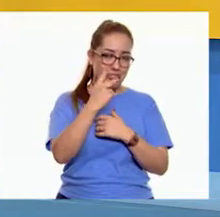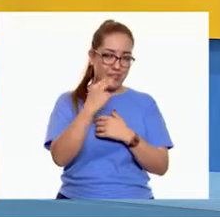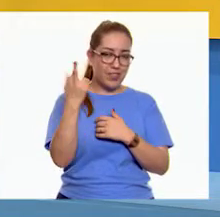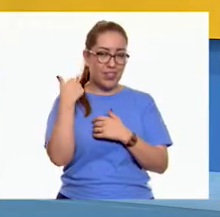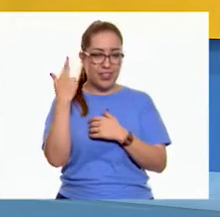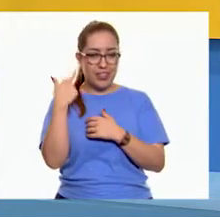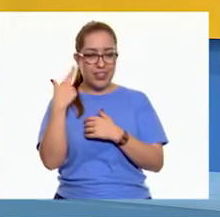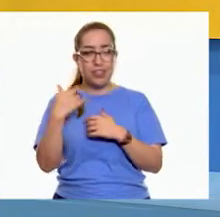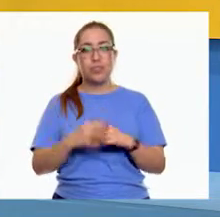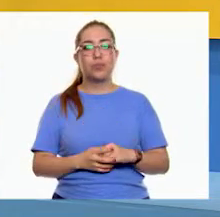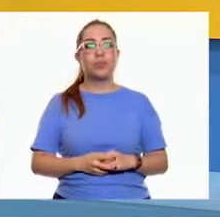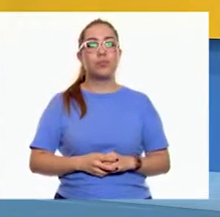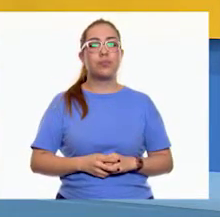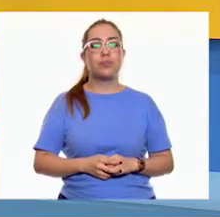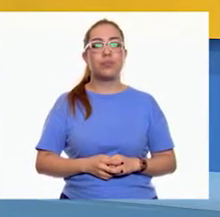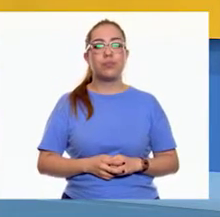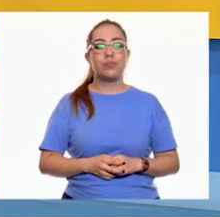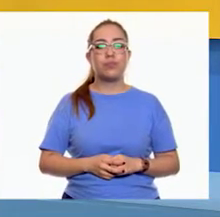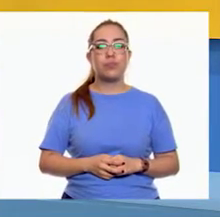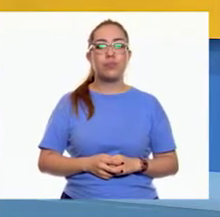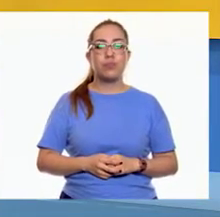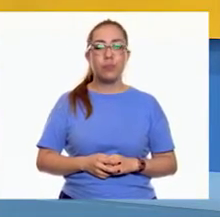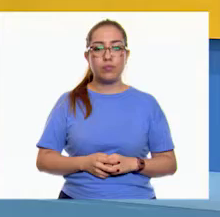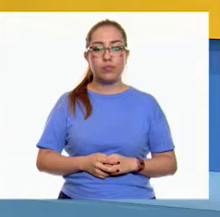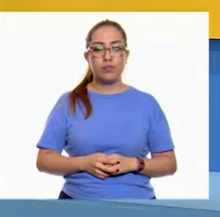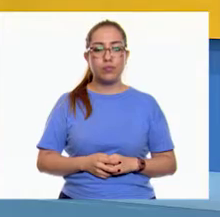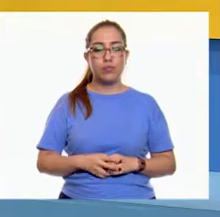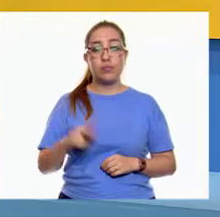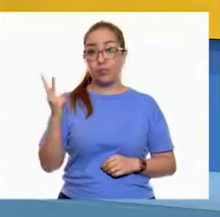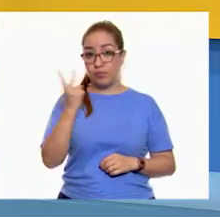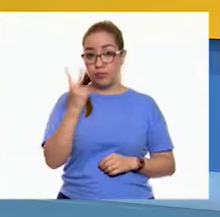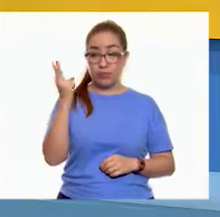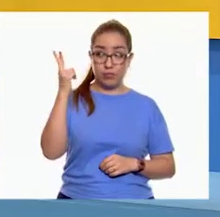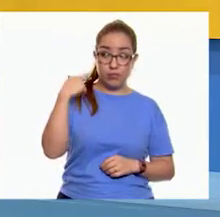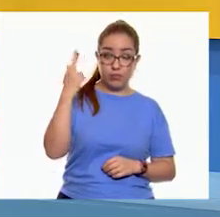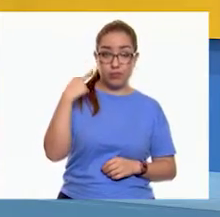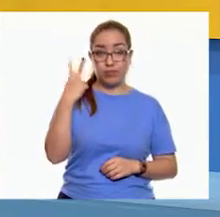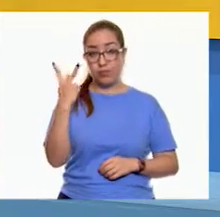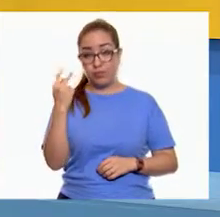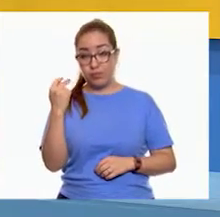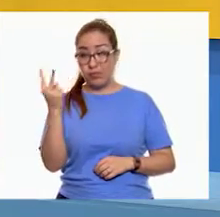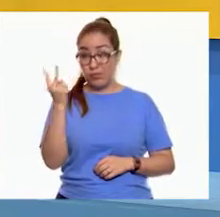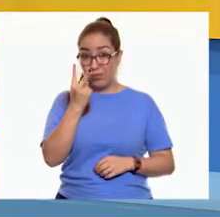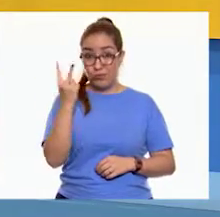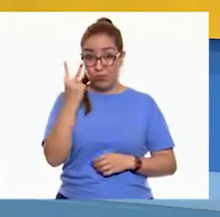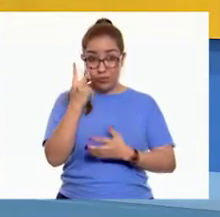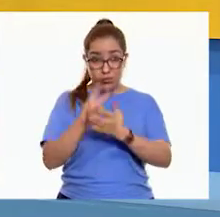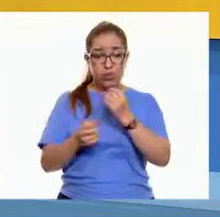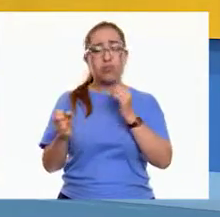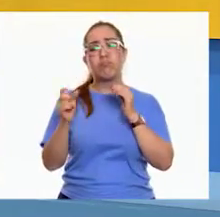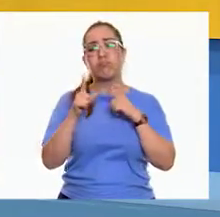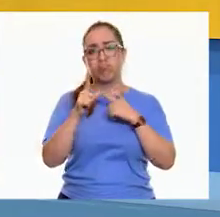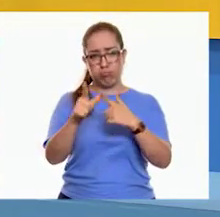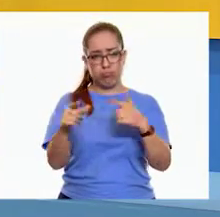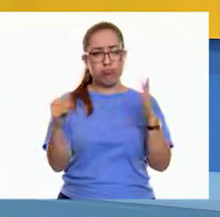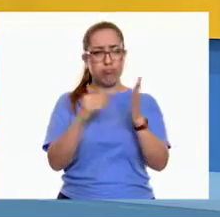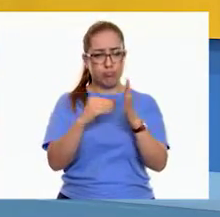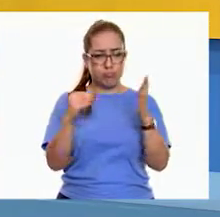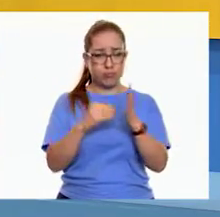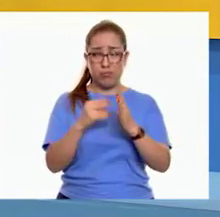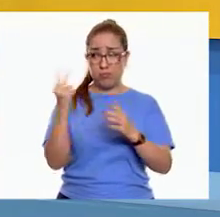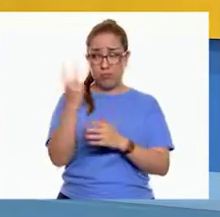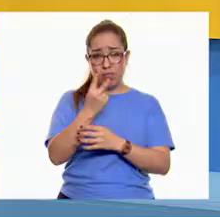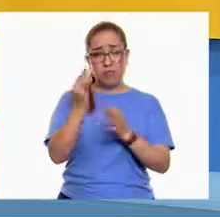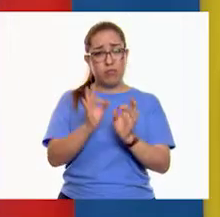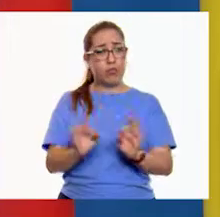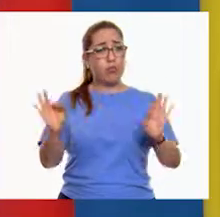los principales medios de comunicación y entretenimiento, ambos, la radio y la televisión, continúan vigentes y son importantísimos para